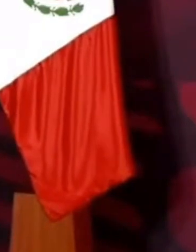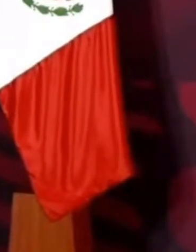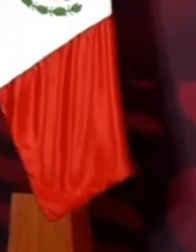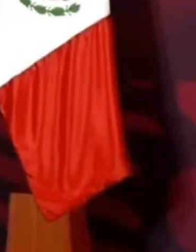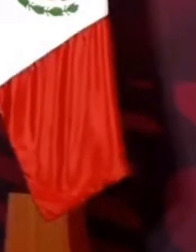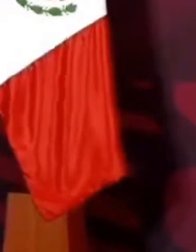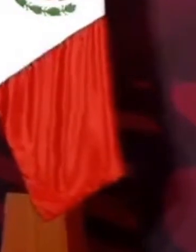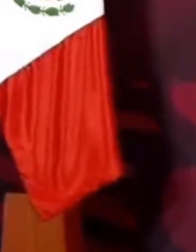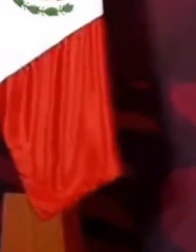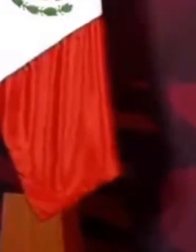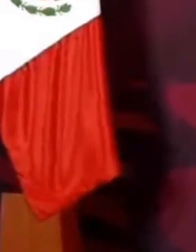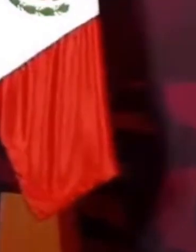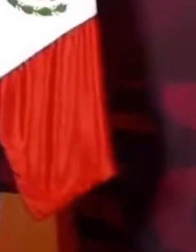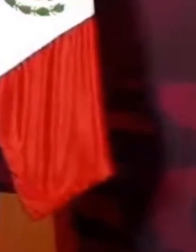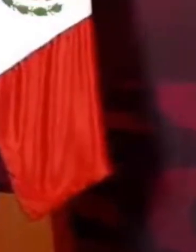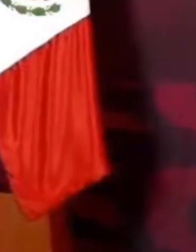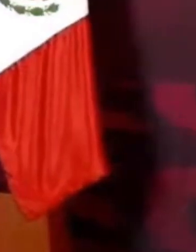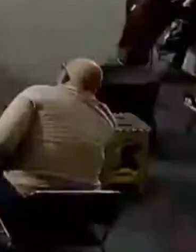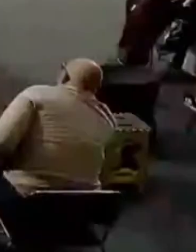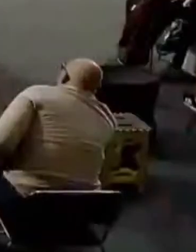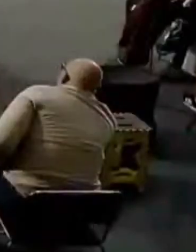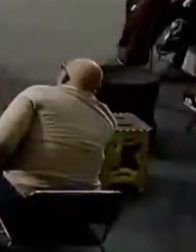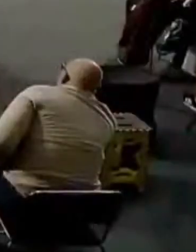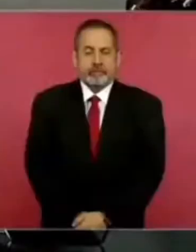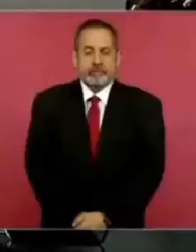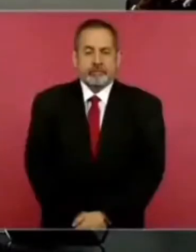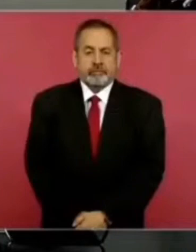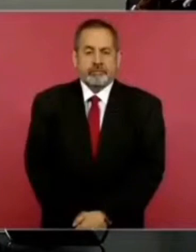eran los que ponían a los funcionarios.